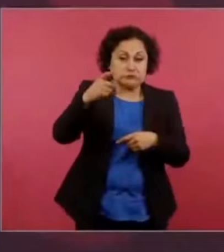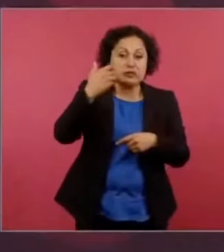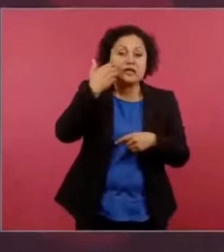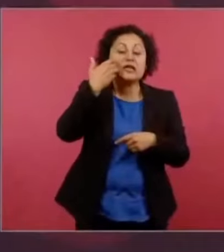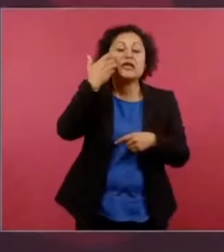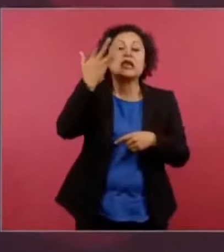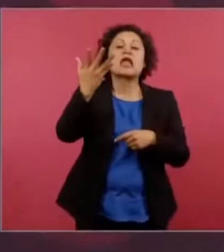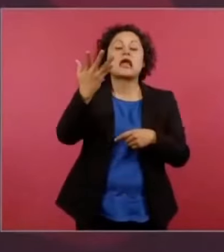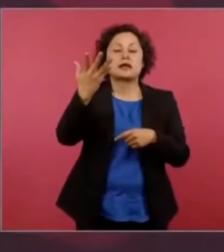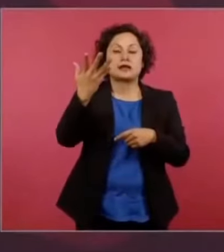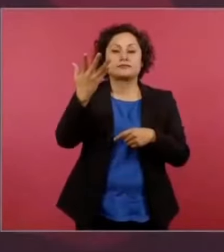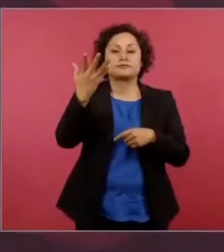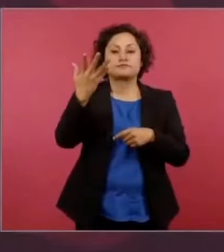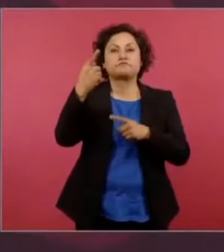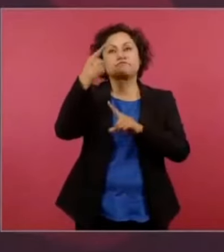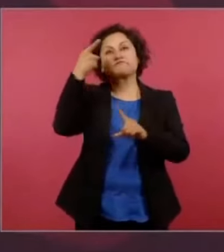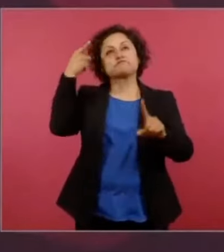propósito